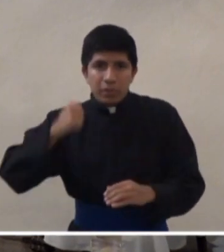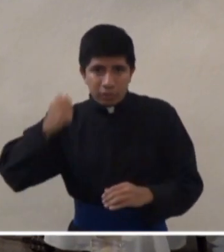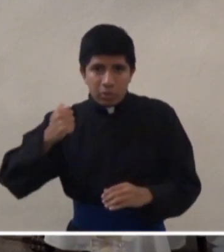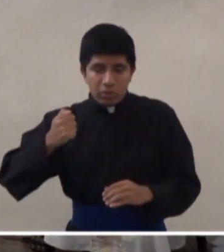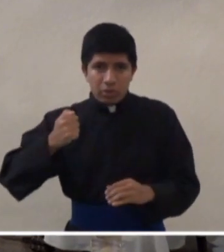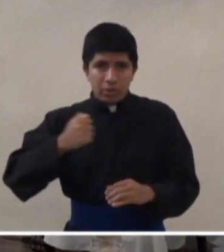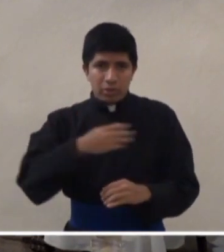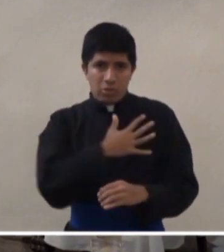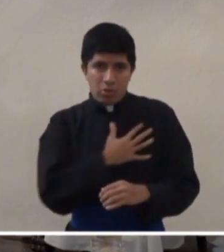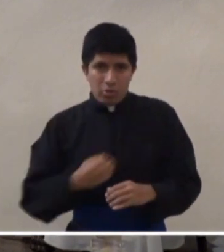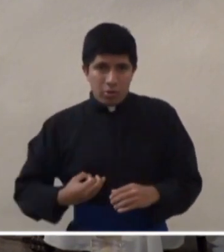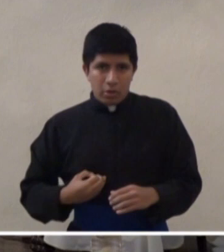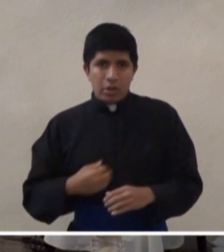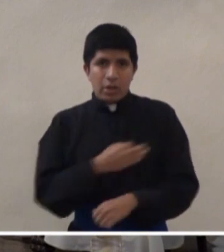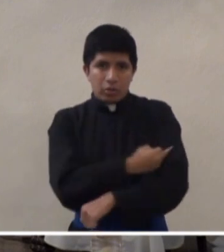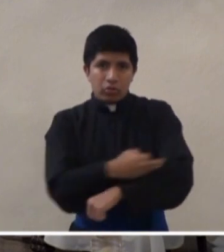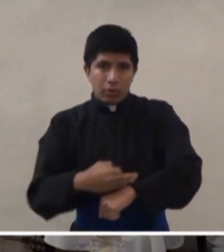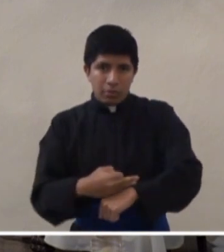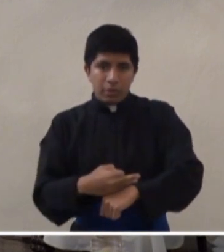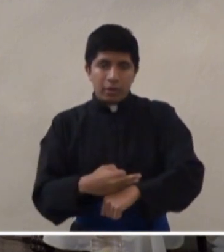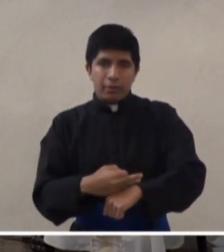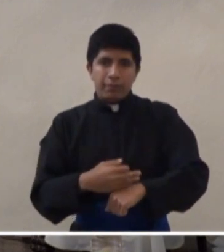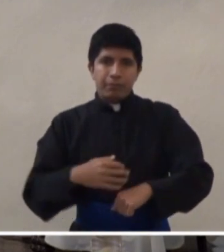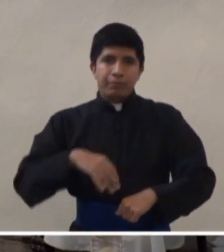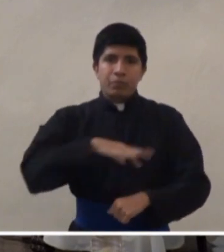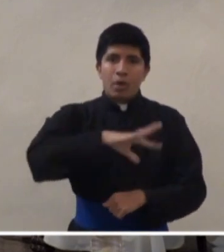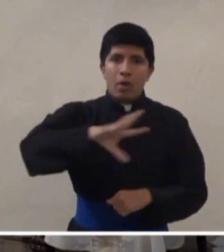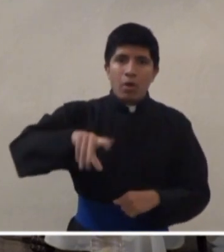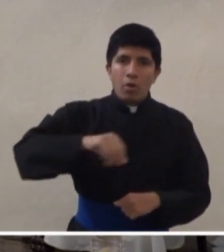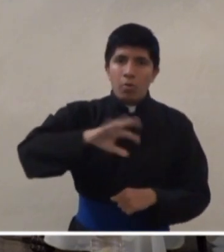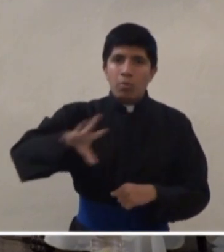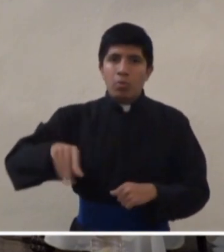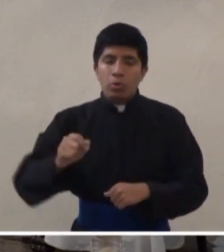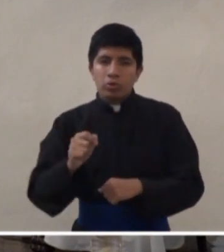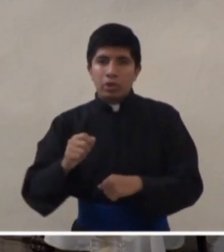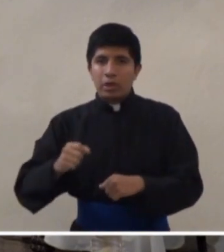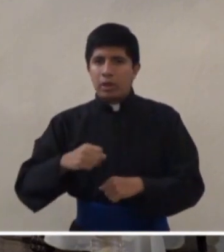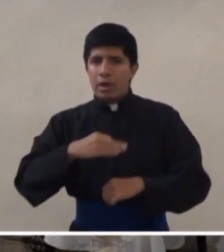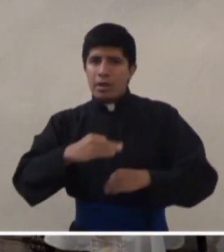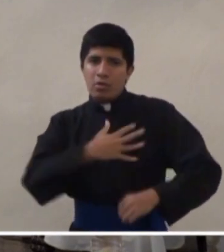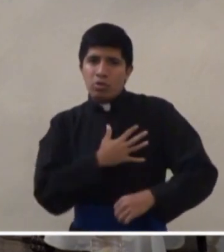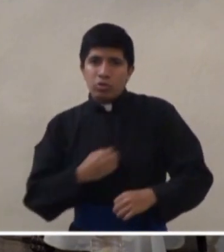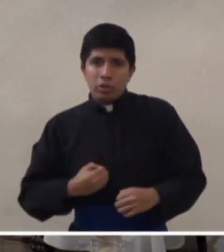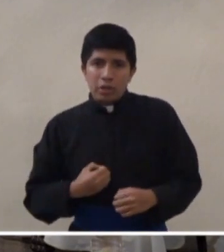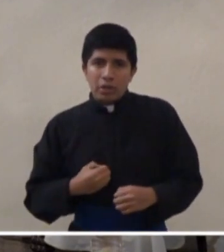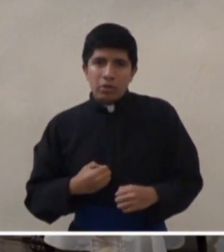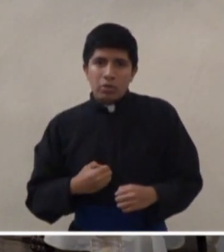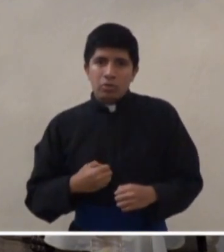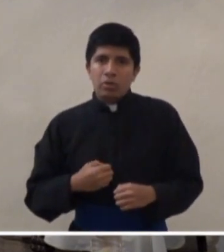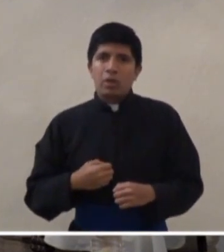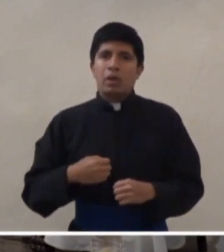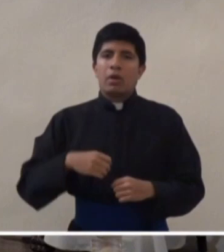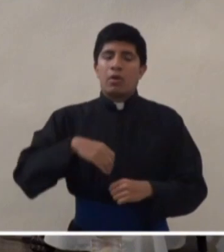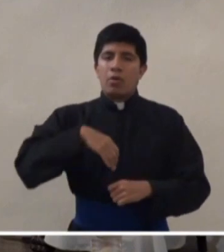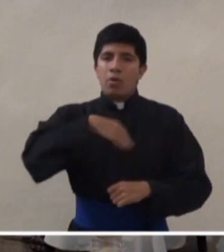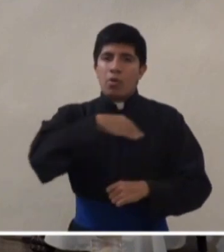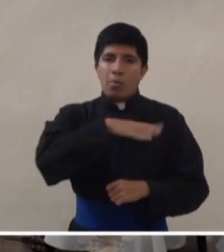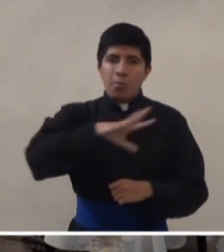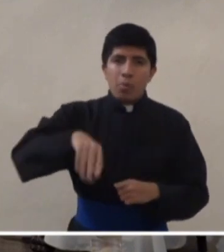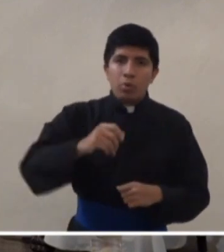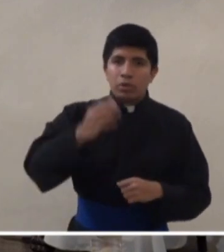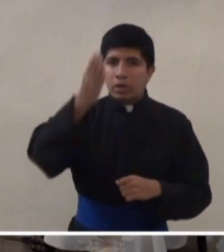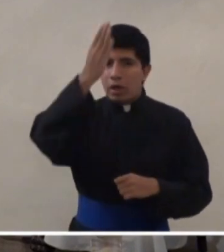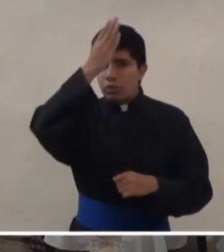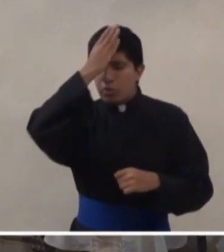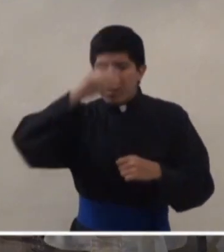necesidades, buscar que ninguno de nuestros hijos buscar que ninguno de nuestras ovejas